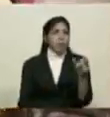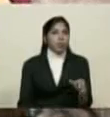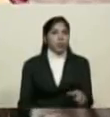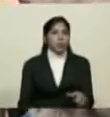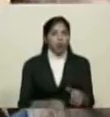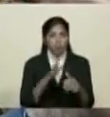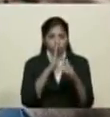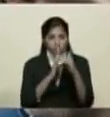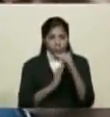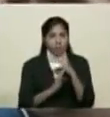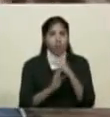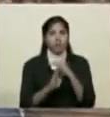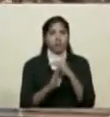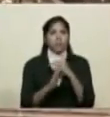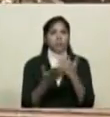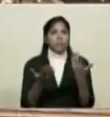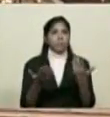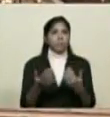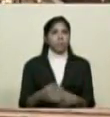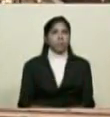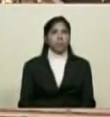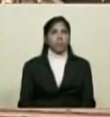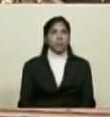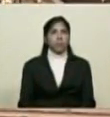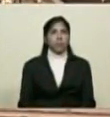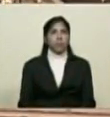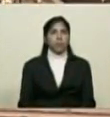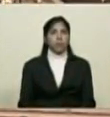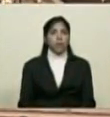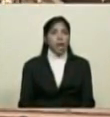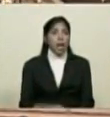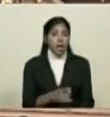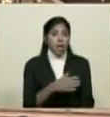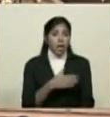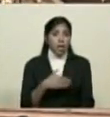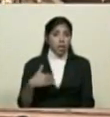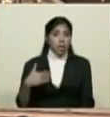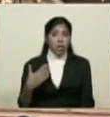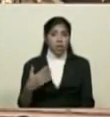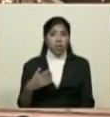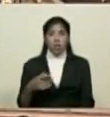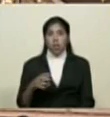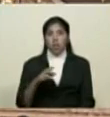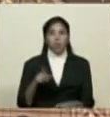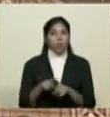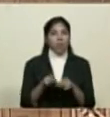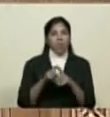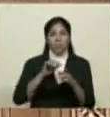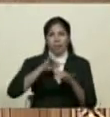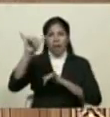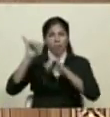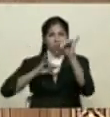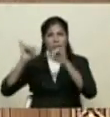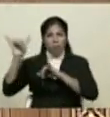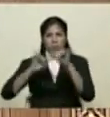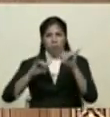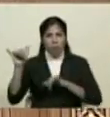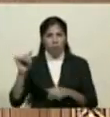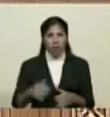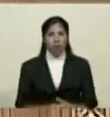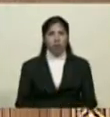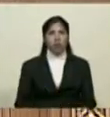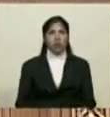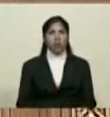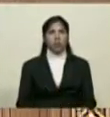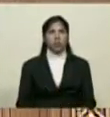final, llamado raspacupo, gente que hizo un uso indebido de los cupos viajeros. Por oye, favorecieron el 80%